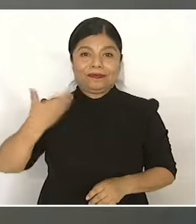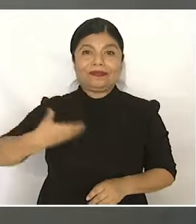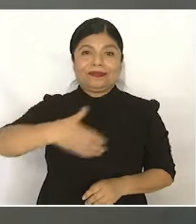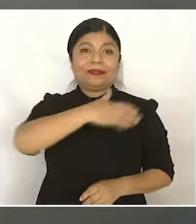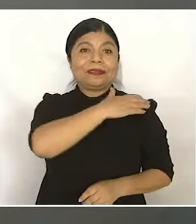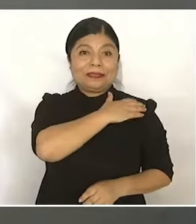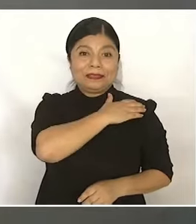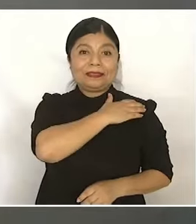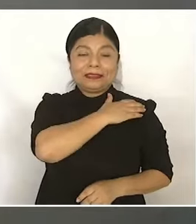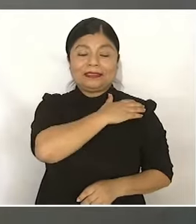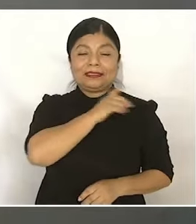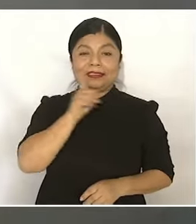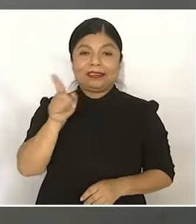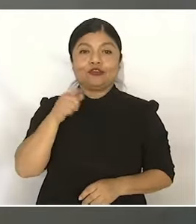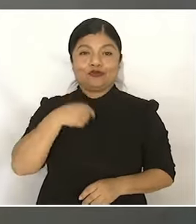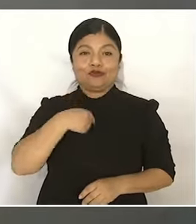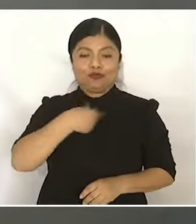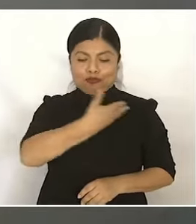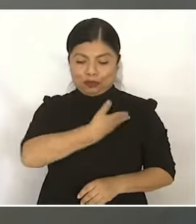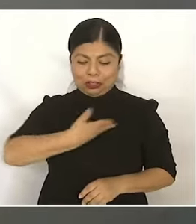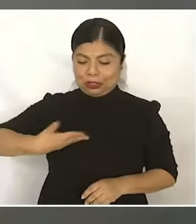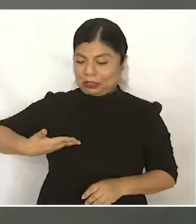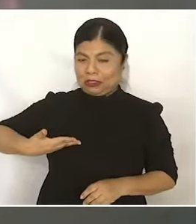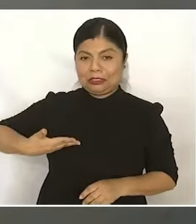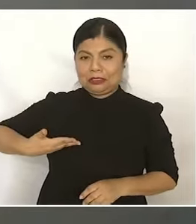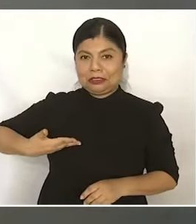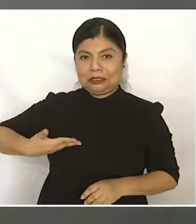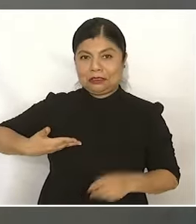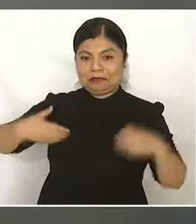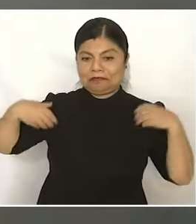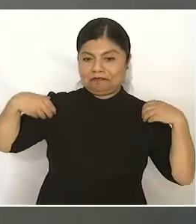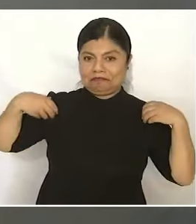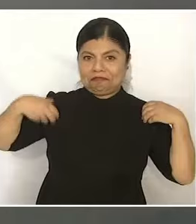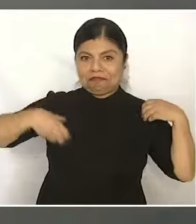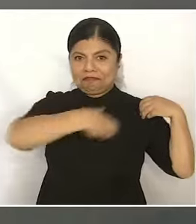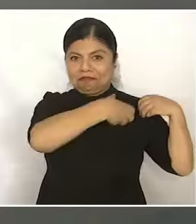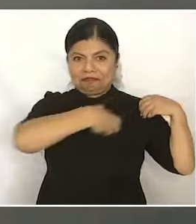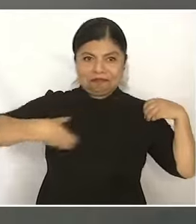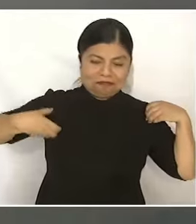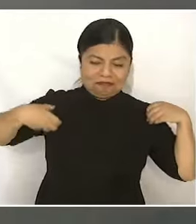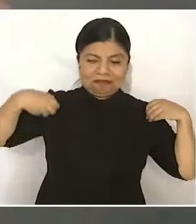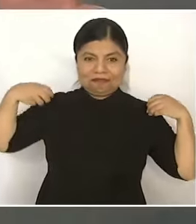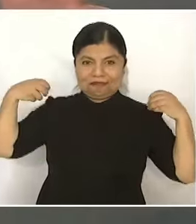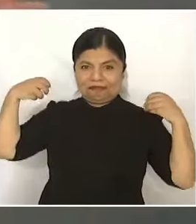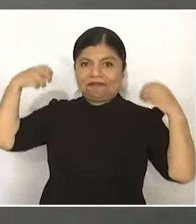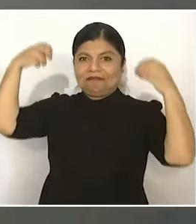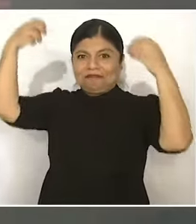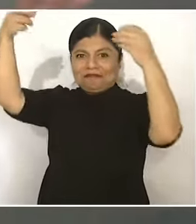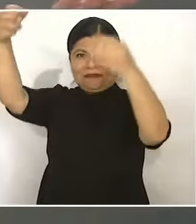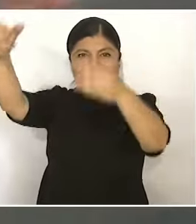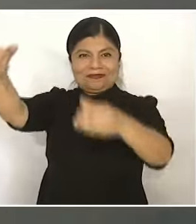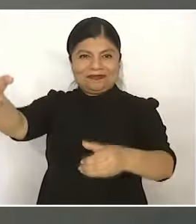voy a entregar la banda de presidencial a una mujer extraordinaria, excepcional.